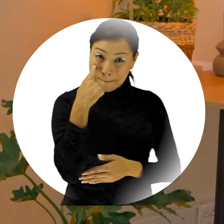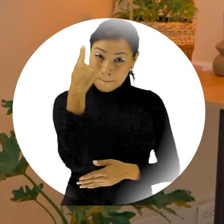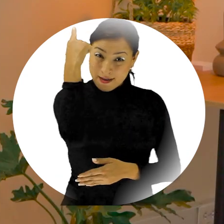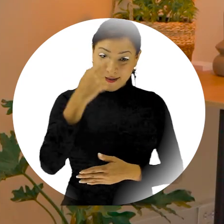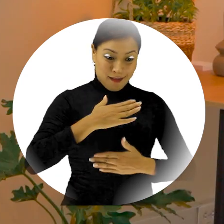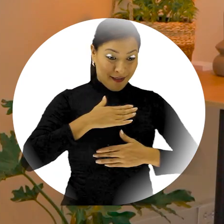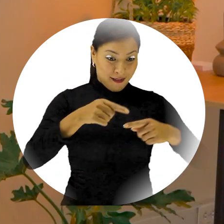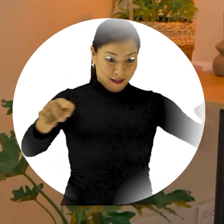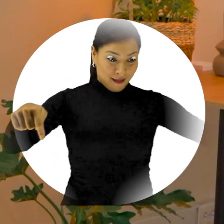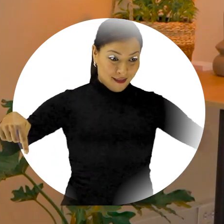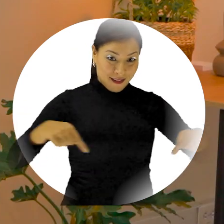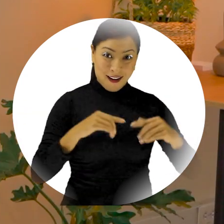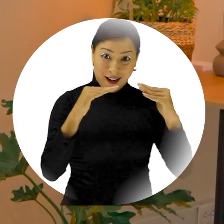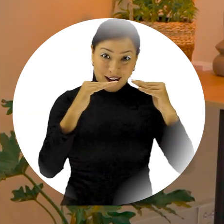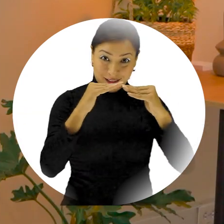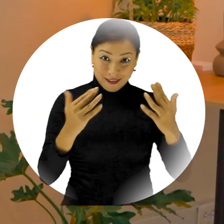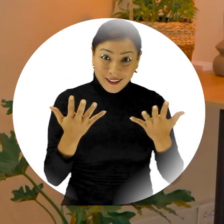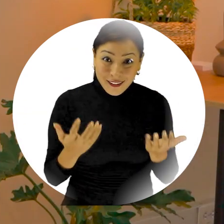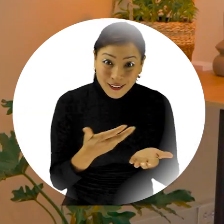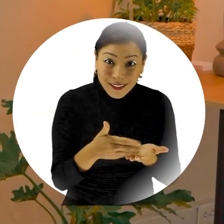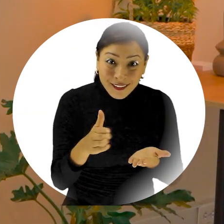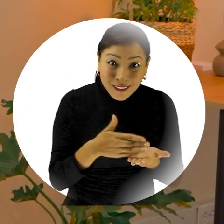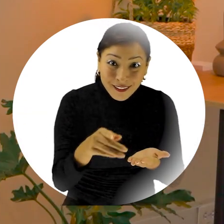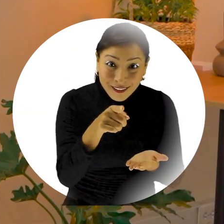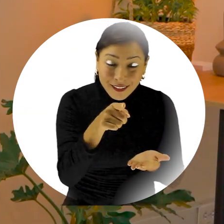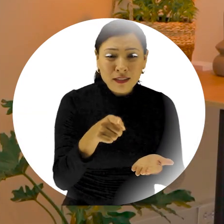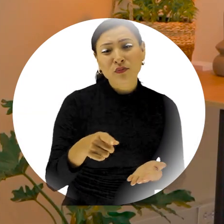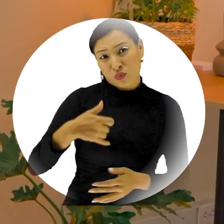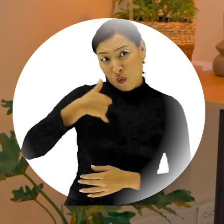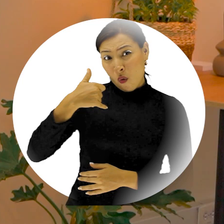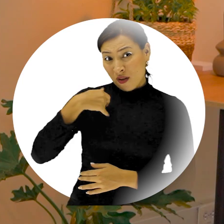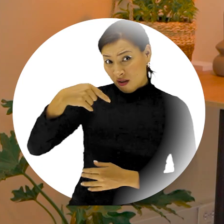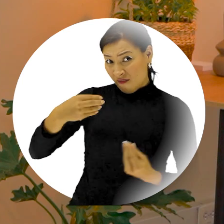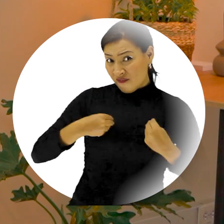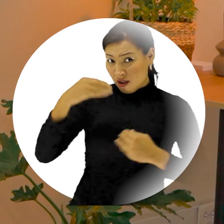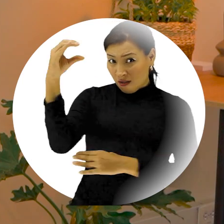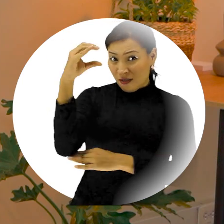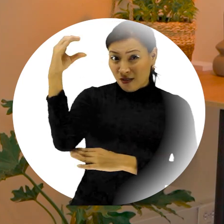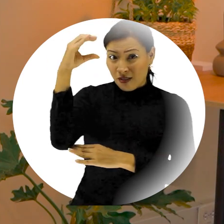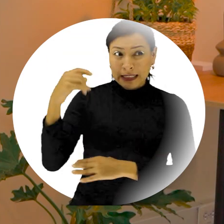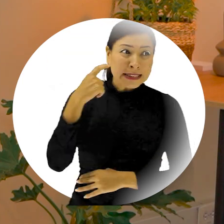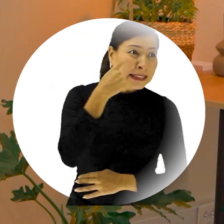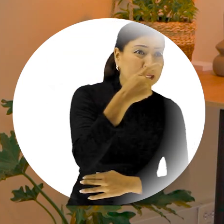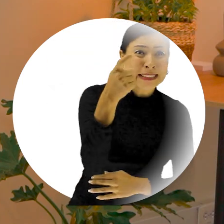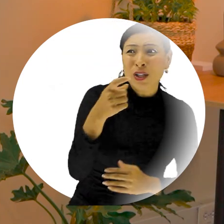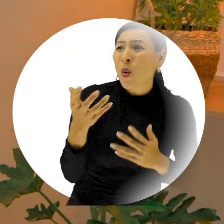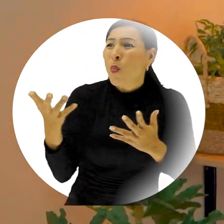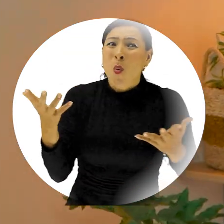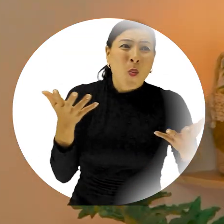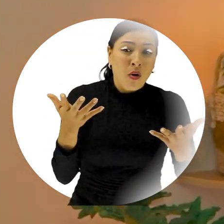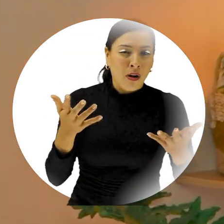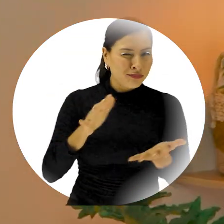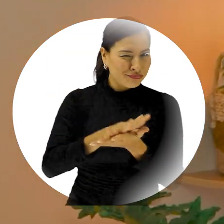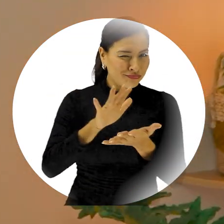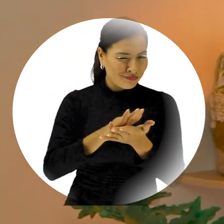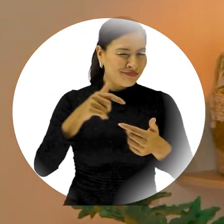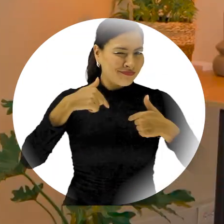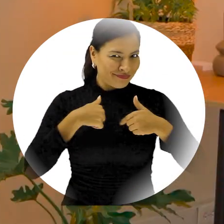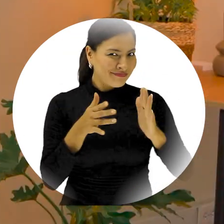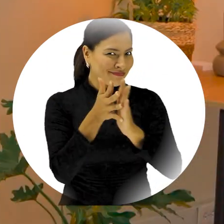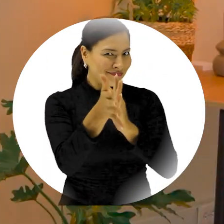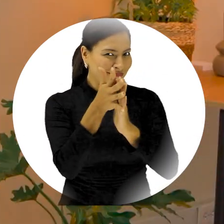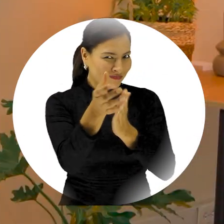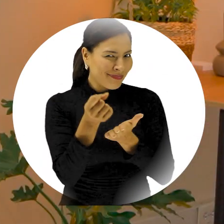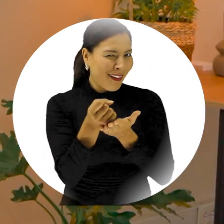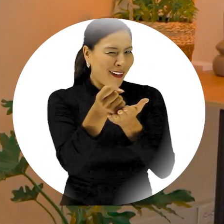Si tú quieres comprar tu primer propiedad siendo joven en Colombia y estás en la búsqueda de las mejores recomendaciones para hacerlo, no te vayas de este video